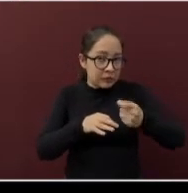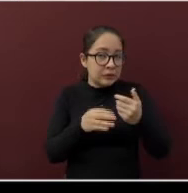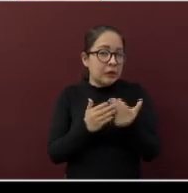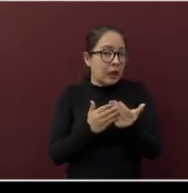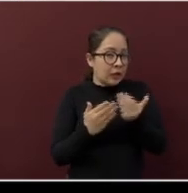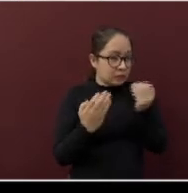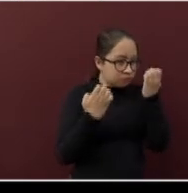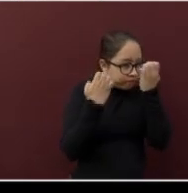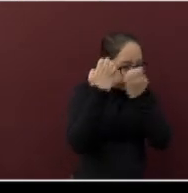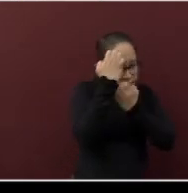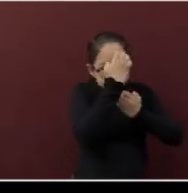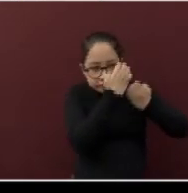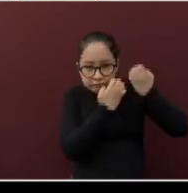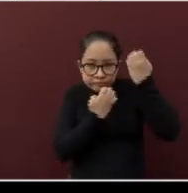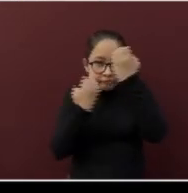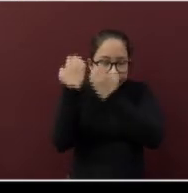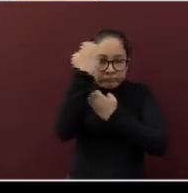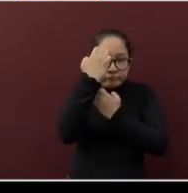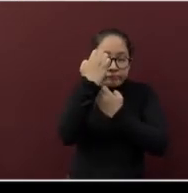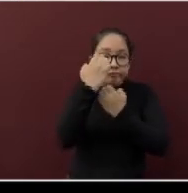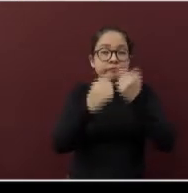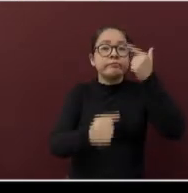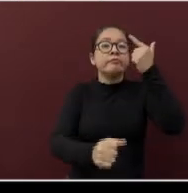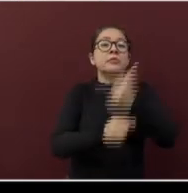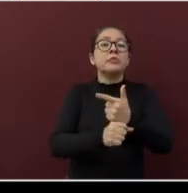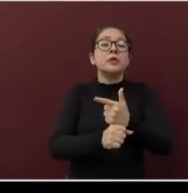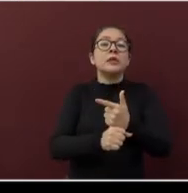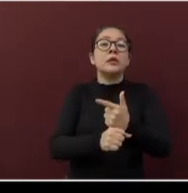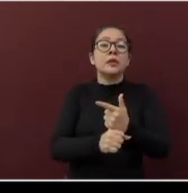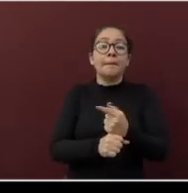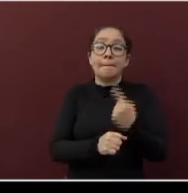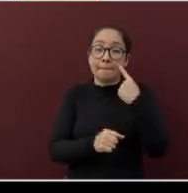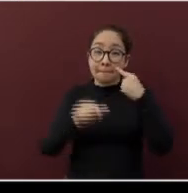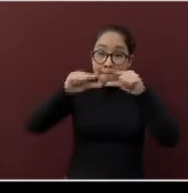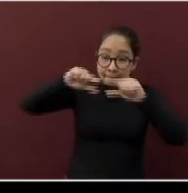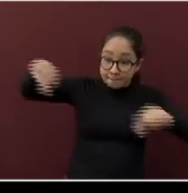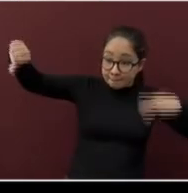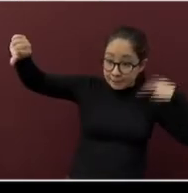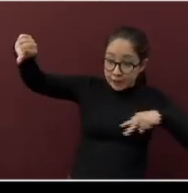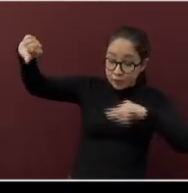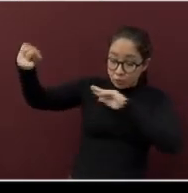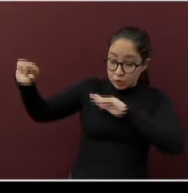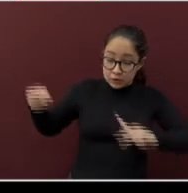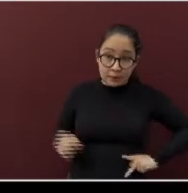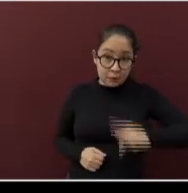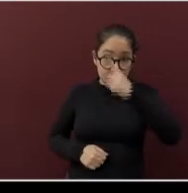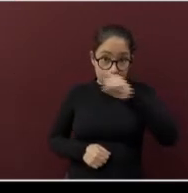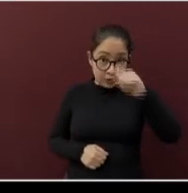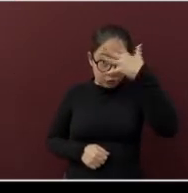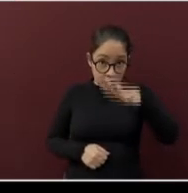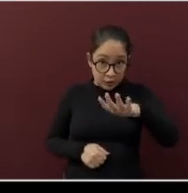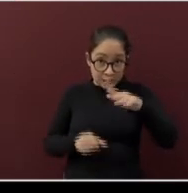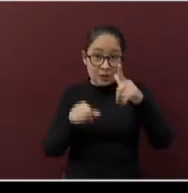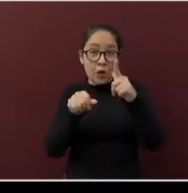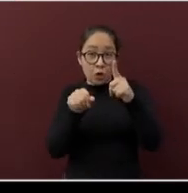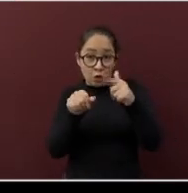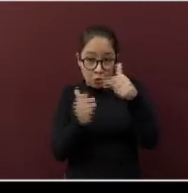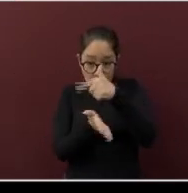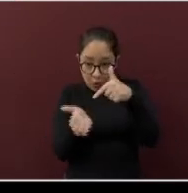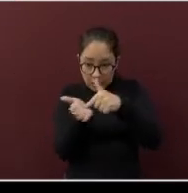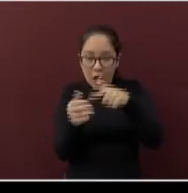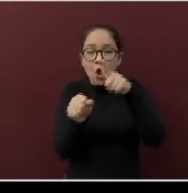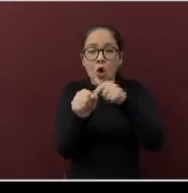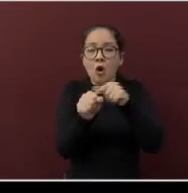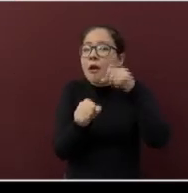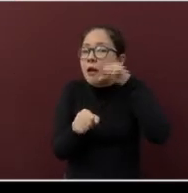correspondiente ahora marca 110 municipios en color naranja que significa